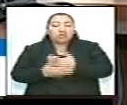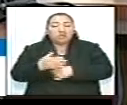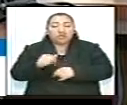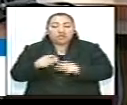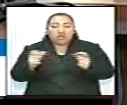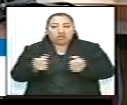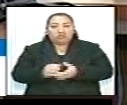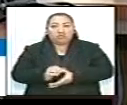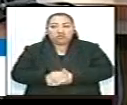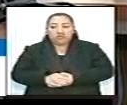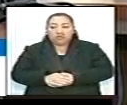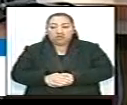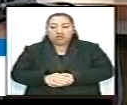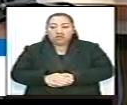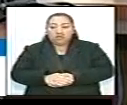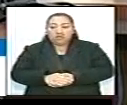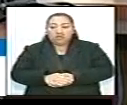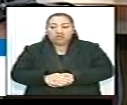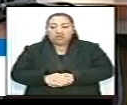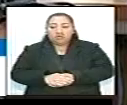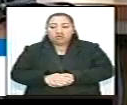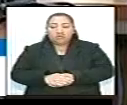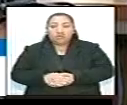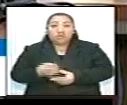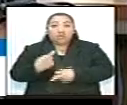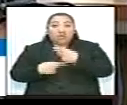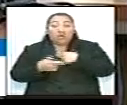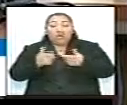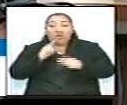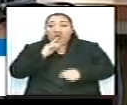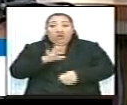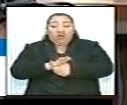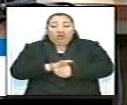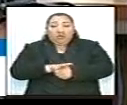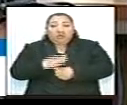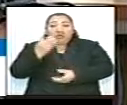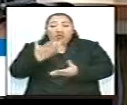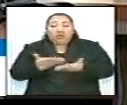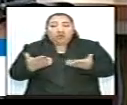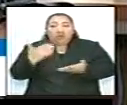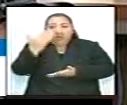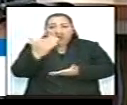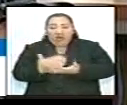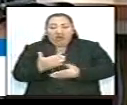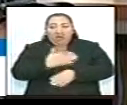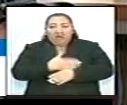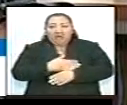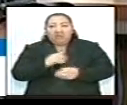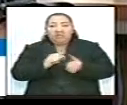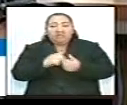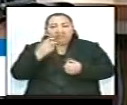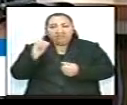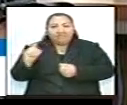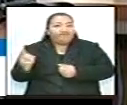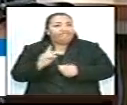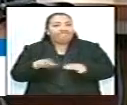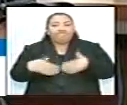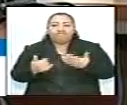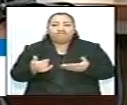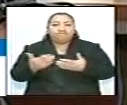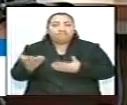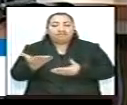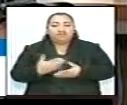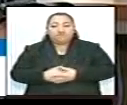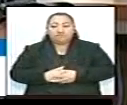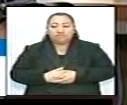las comisiones. Entonces, en caso de incumplimiento de los requisitos antes señalados, la iniciativa no puede ser